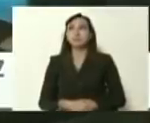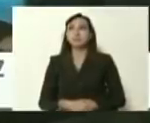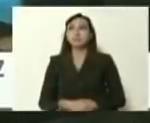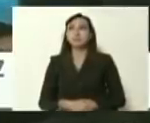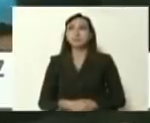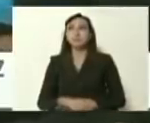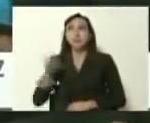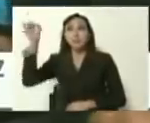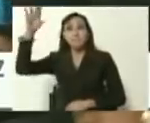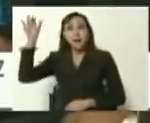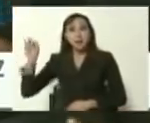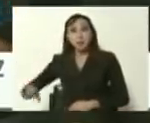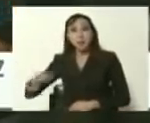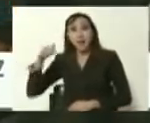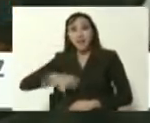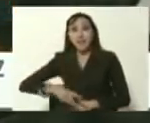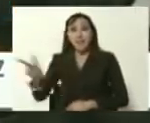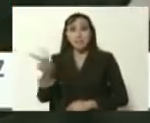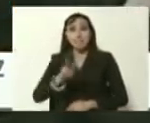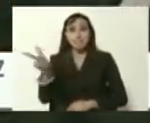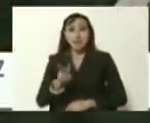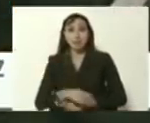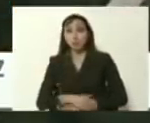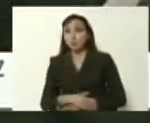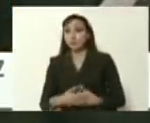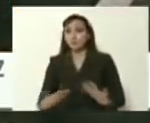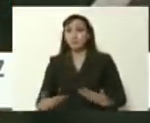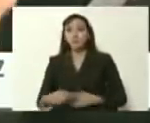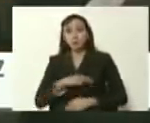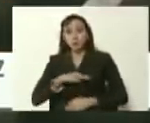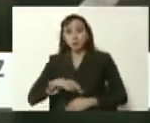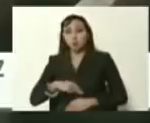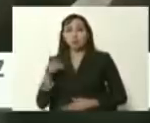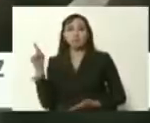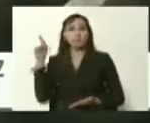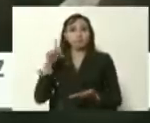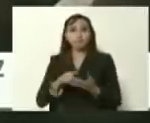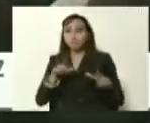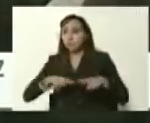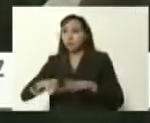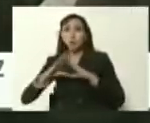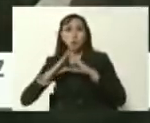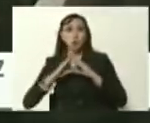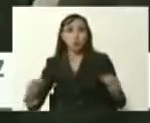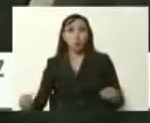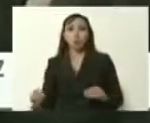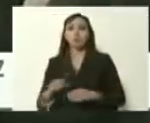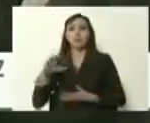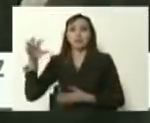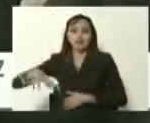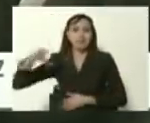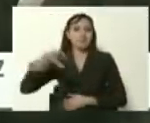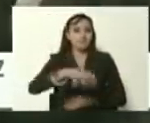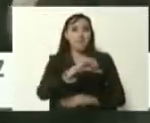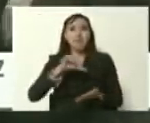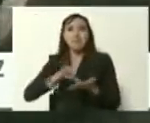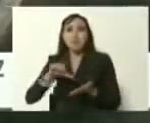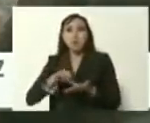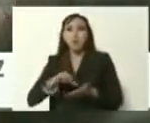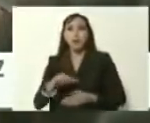Los pastores en Venezuela estamos en cada lugar, en cada ciudad, en cada